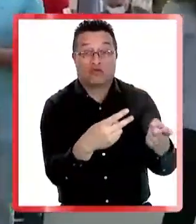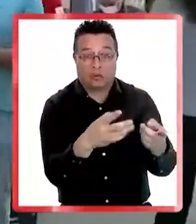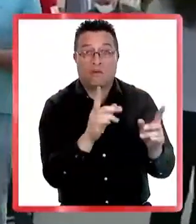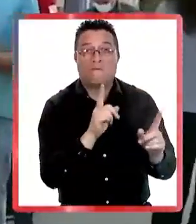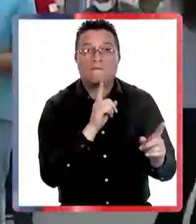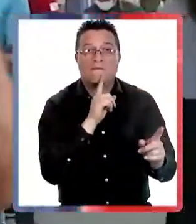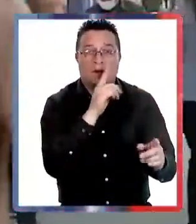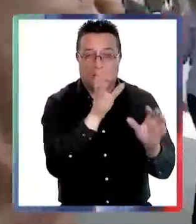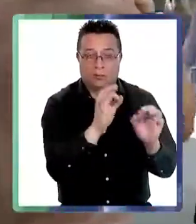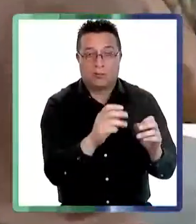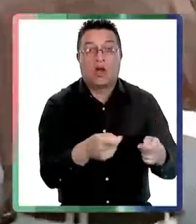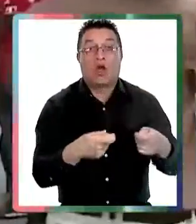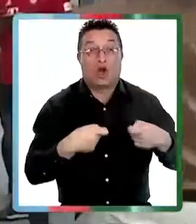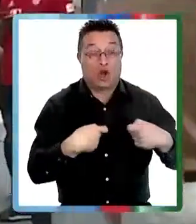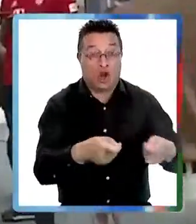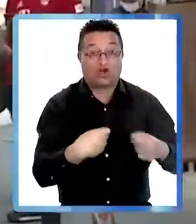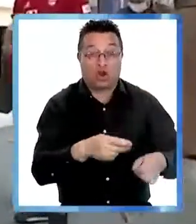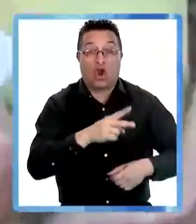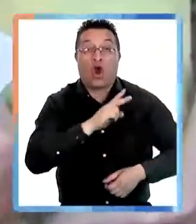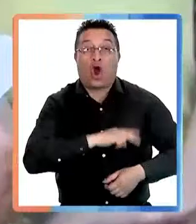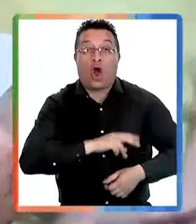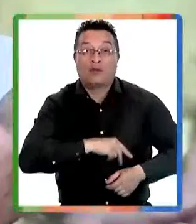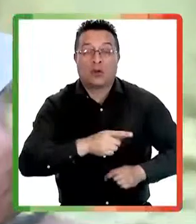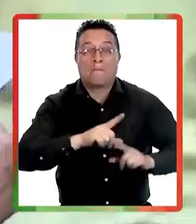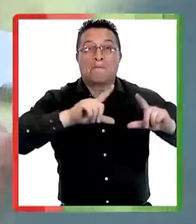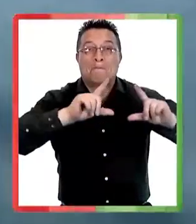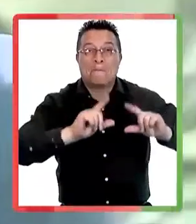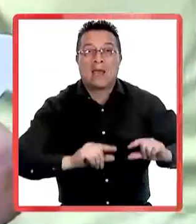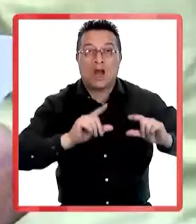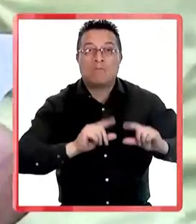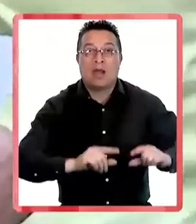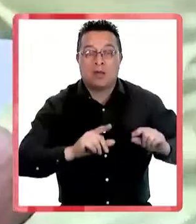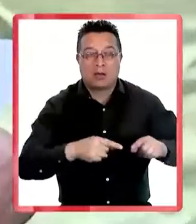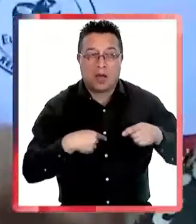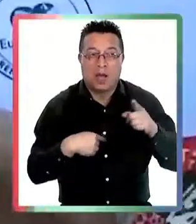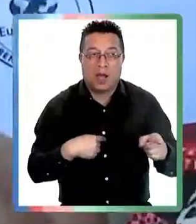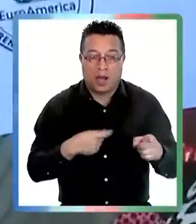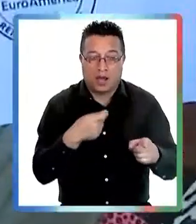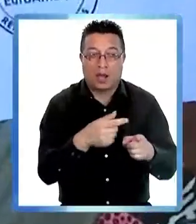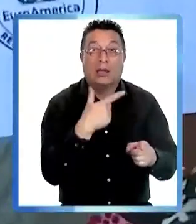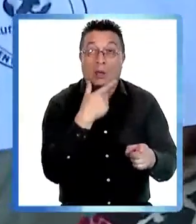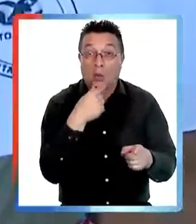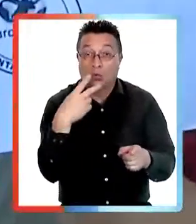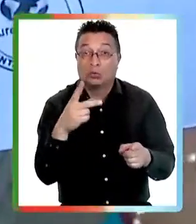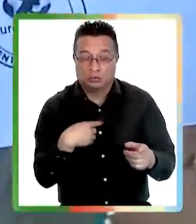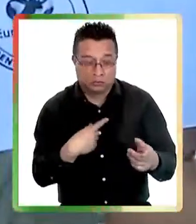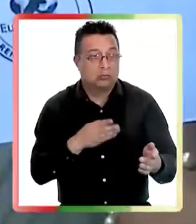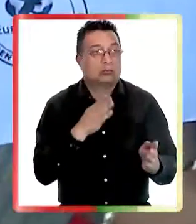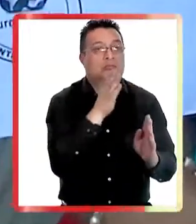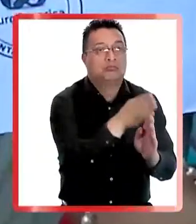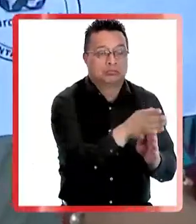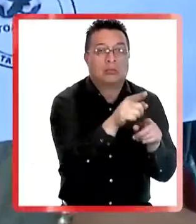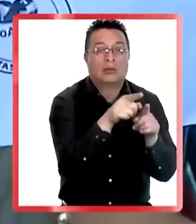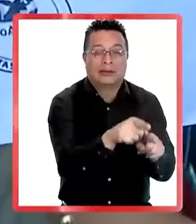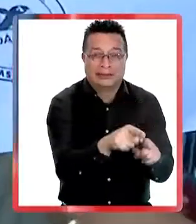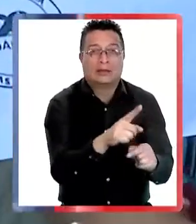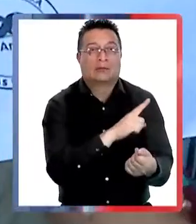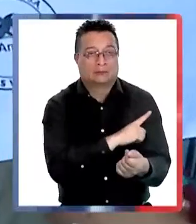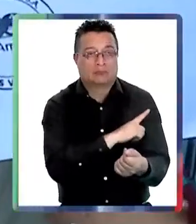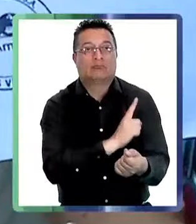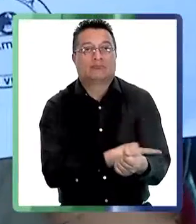de excelencia, pero de costos de comisiones más bajos para aquellos que así lo elijan y así lo deseen, y desde ese punto de